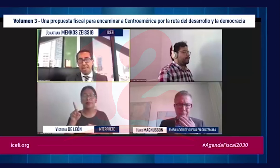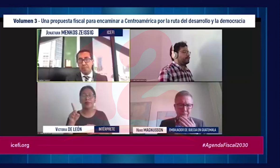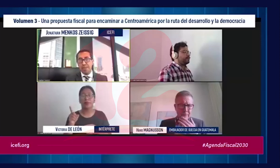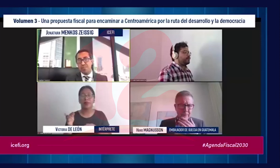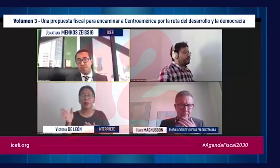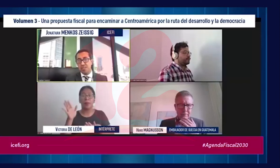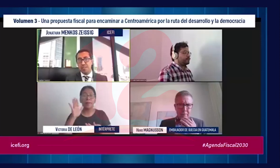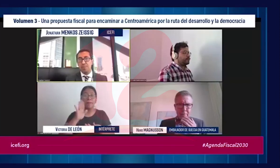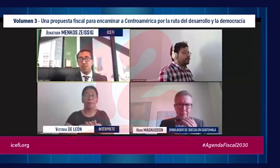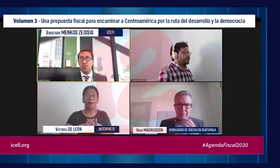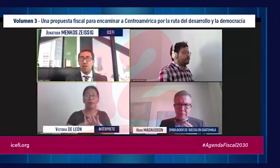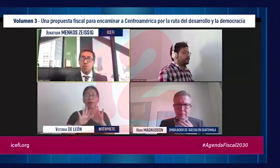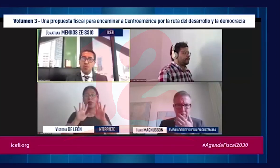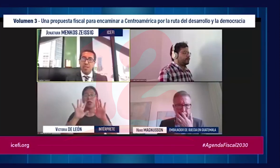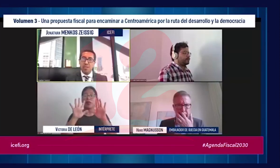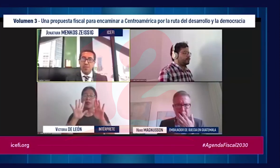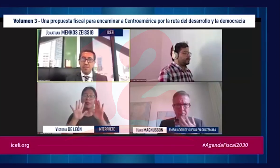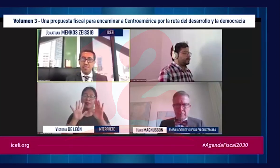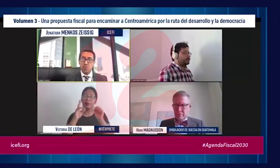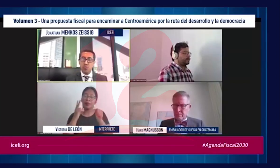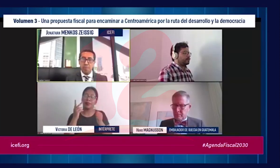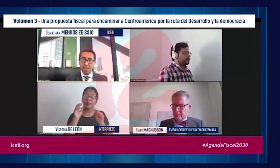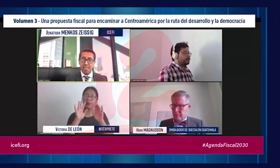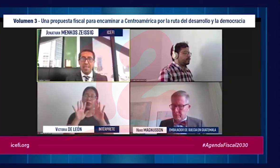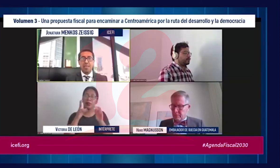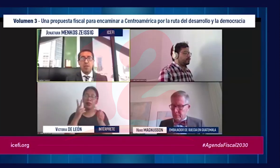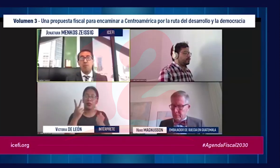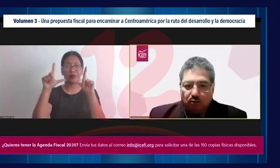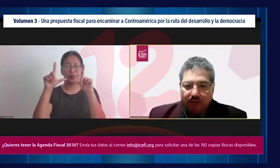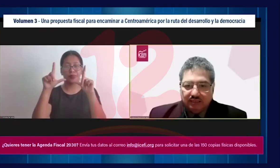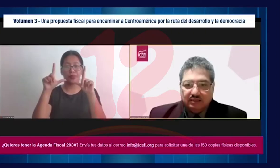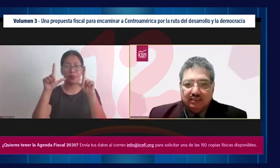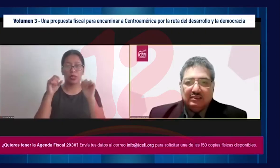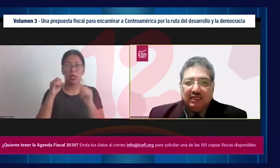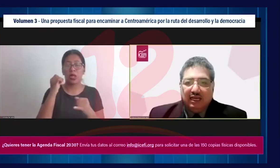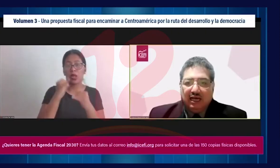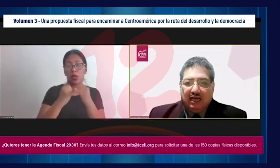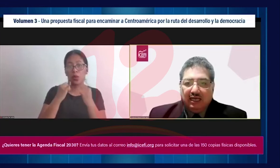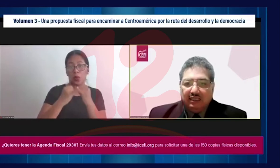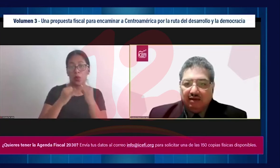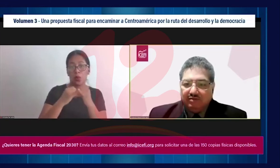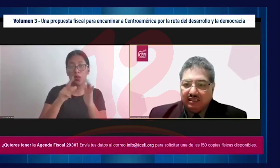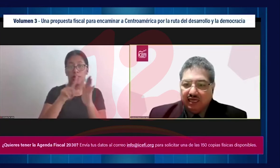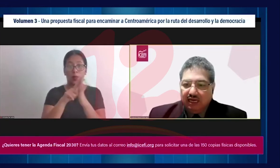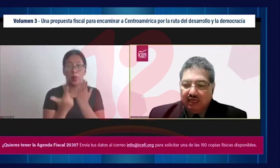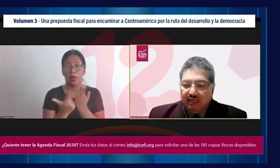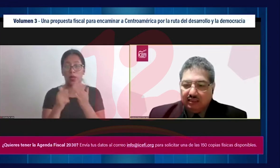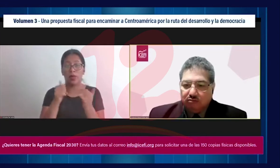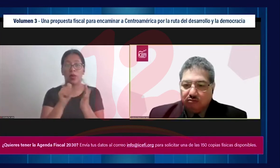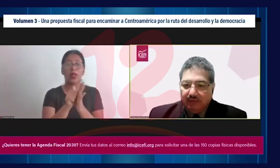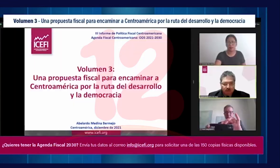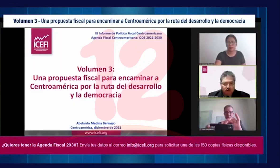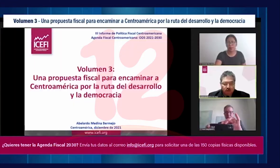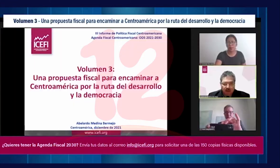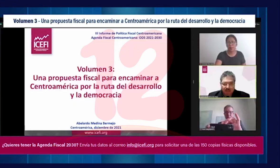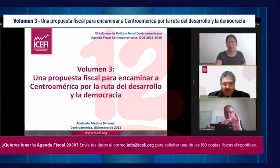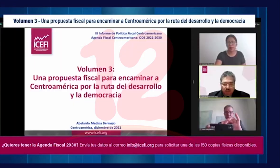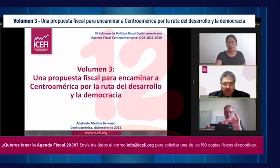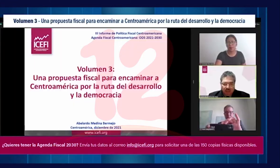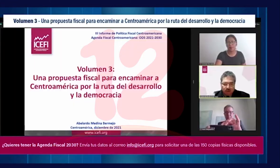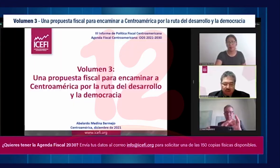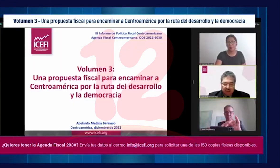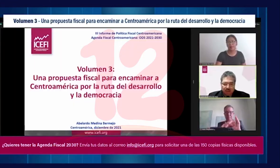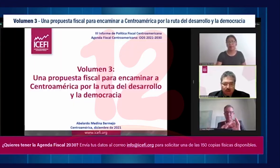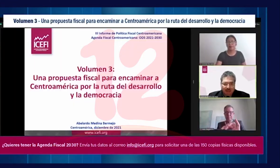El Instituto Centroamericano de Estudios Fiscales presentaron una propuesta para encaminar a Centroamérica por la Ruta del